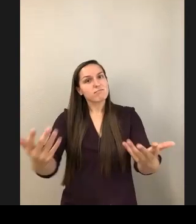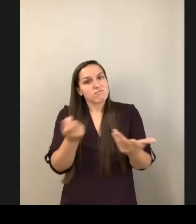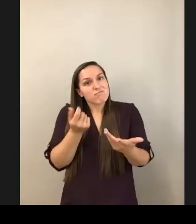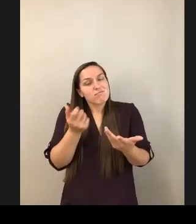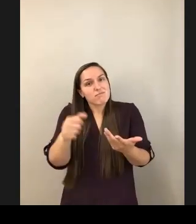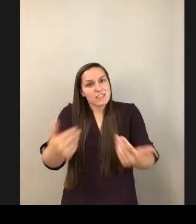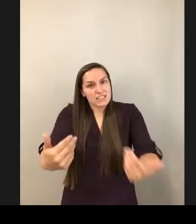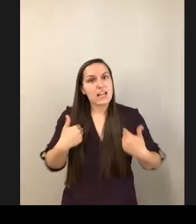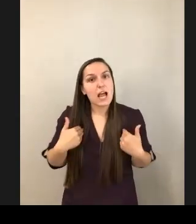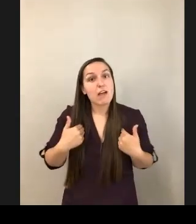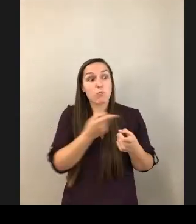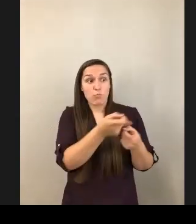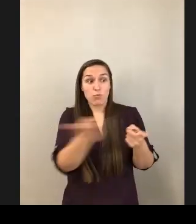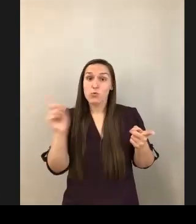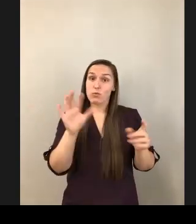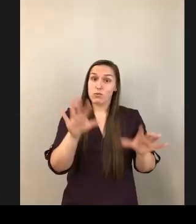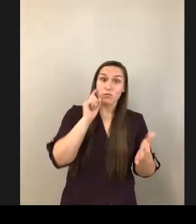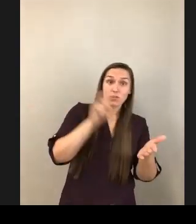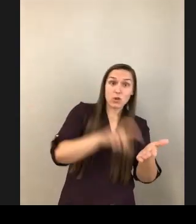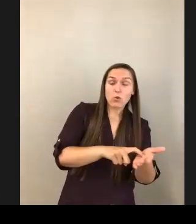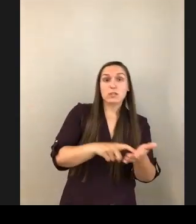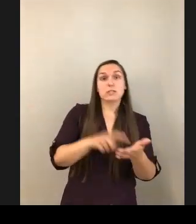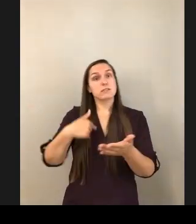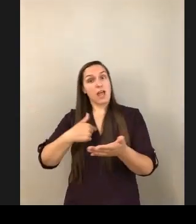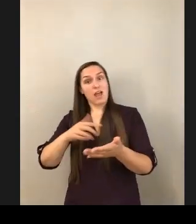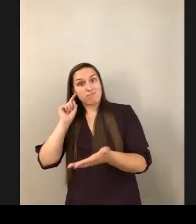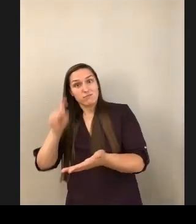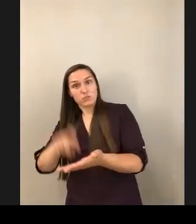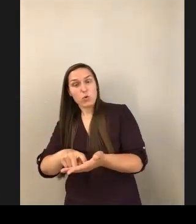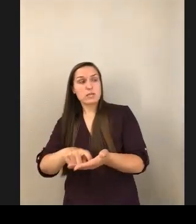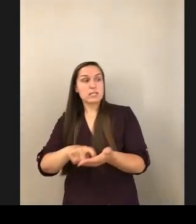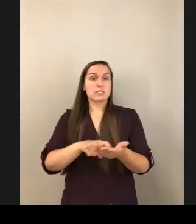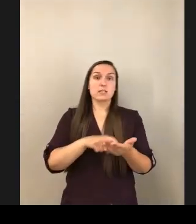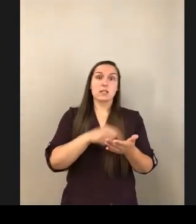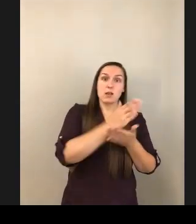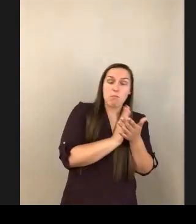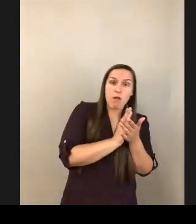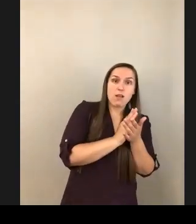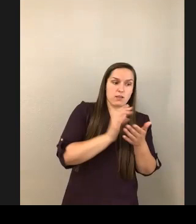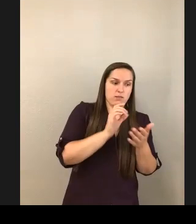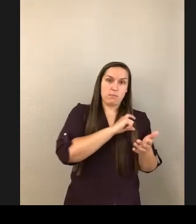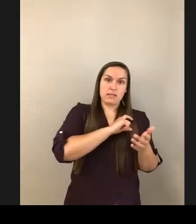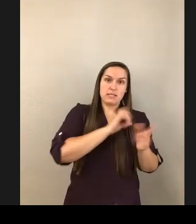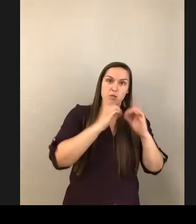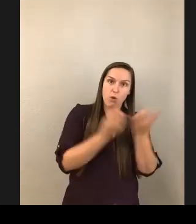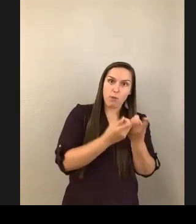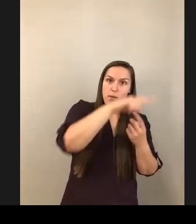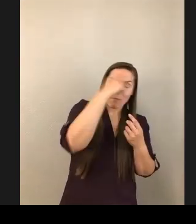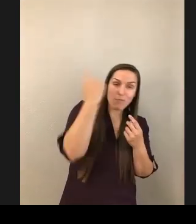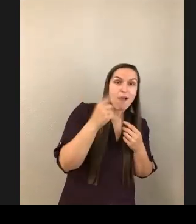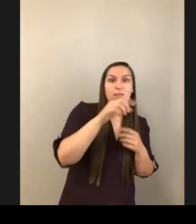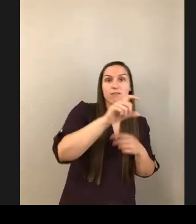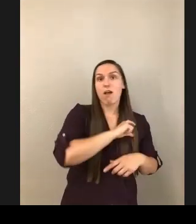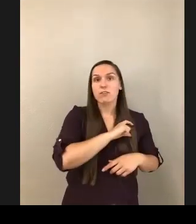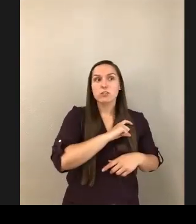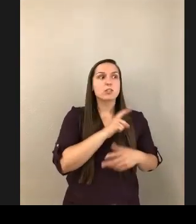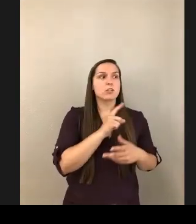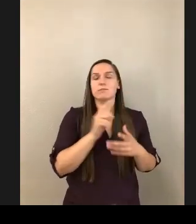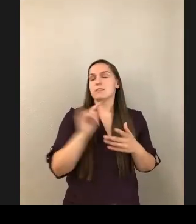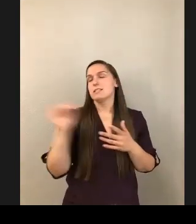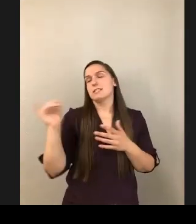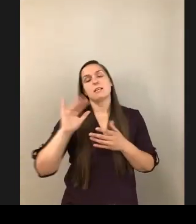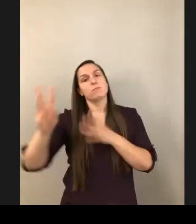como quisiéramos, pero existen algunos segmentos de la policía. Por ejemplo,